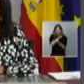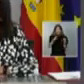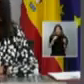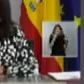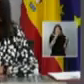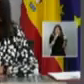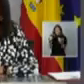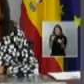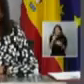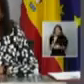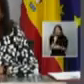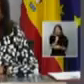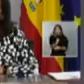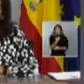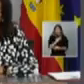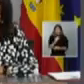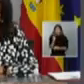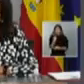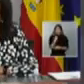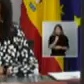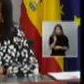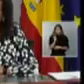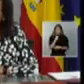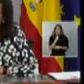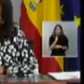en la señalización que costó 230.000 euros.